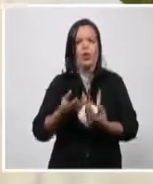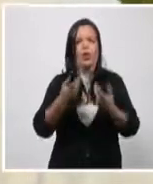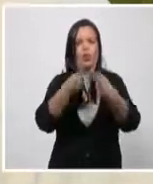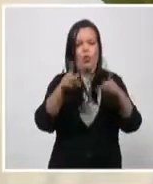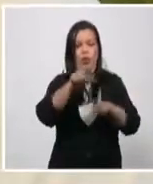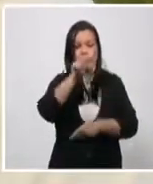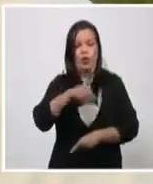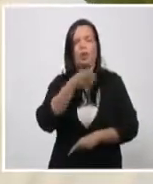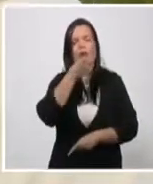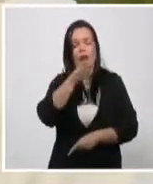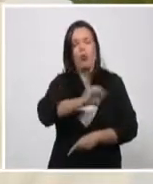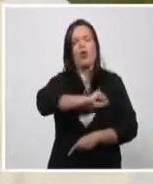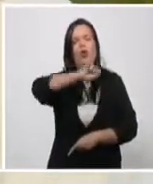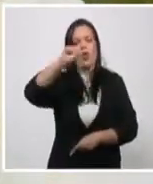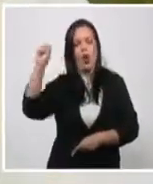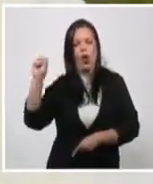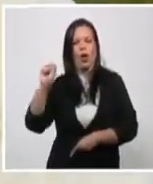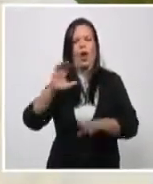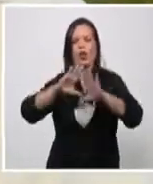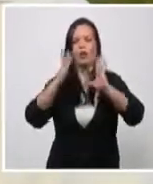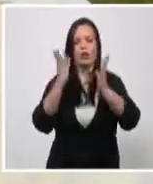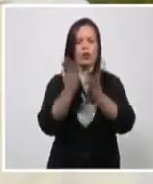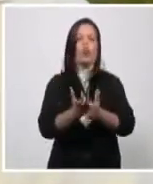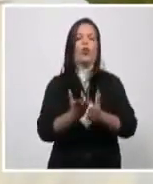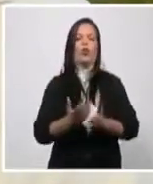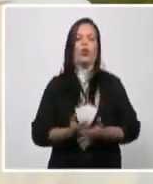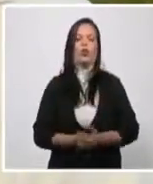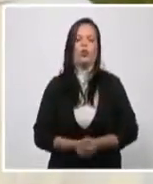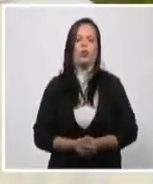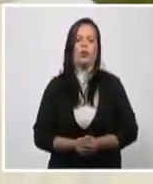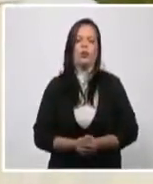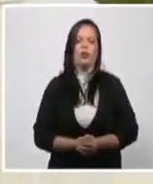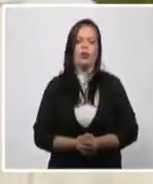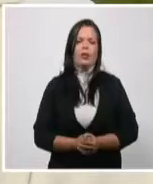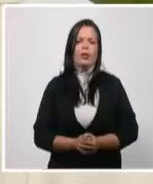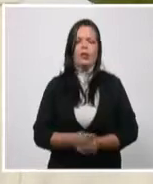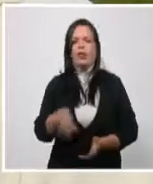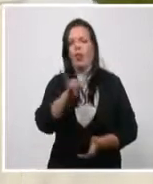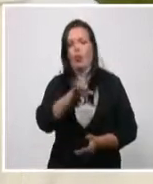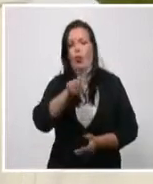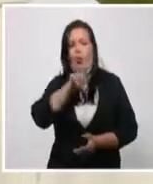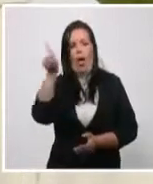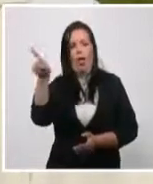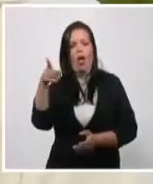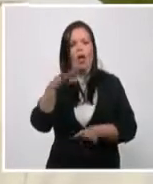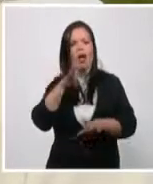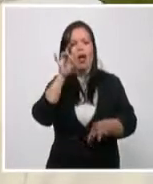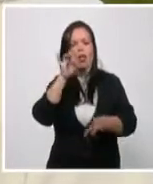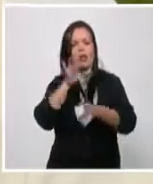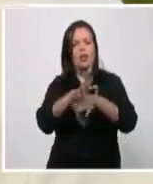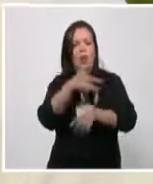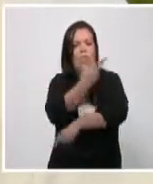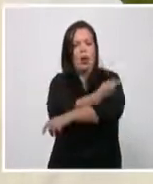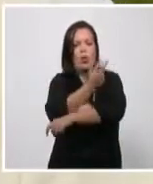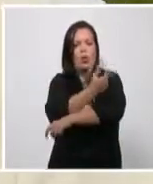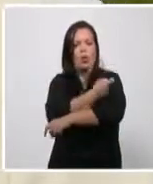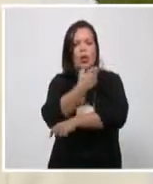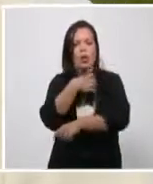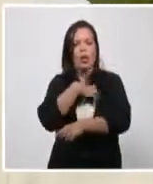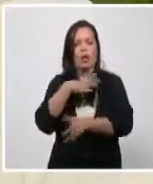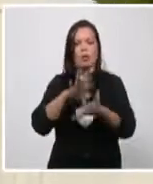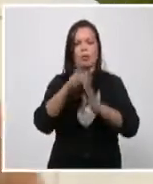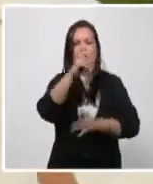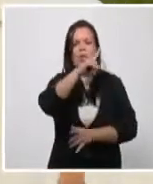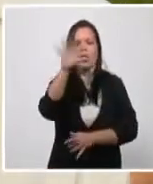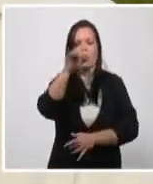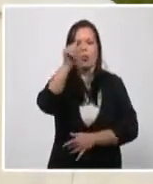lo que en este momento hay en Azerbaiyán, que hay menos de 100 pacientes, hay una estabilidad, comenzaron la vacunación, o sea que por eso estamos aquí.